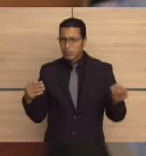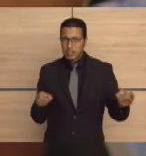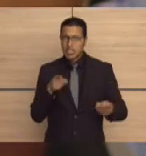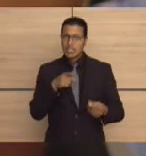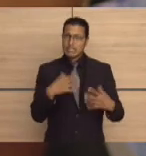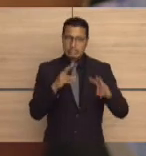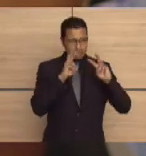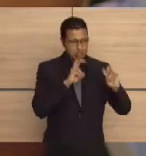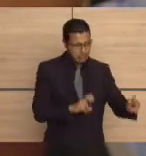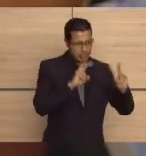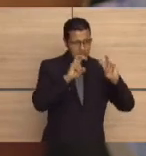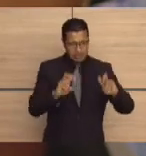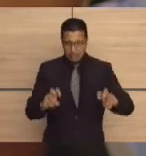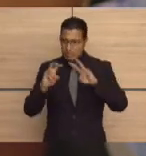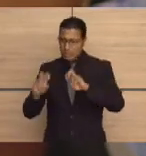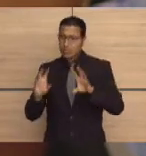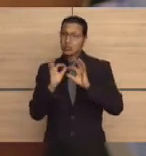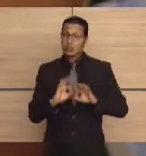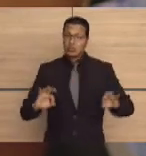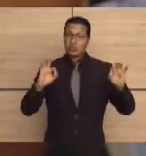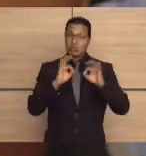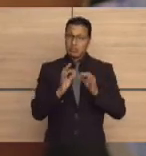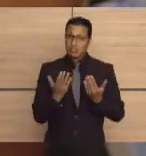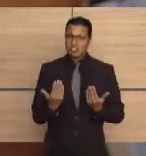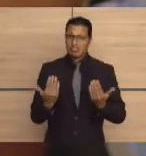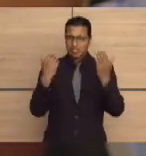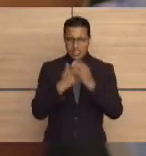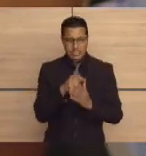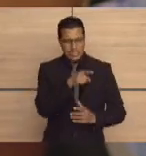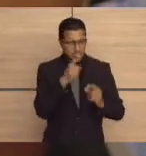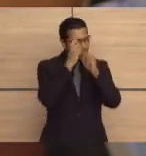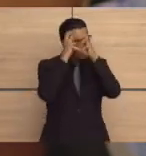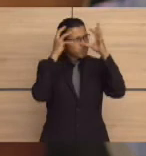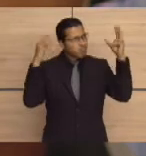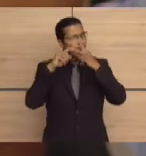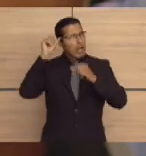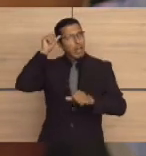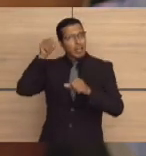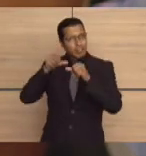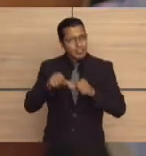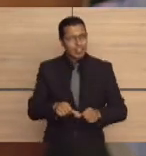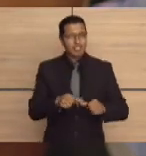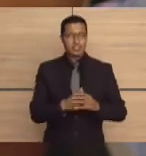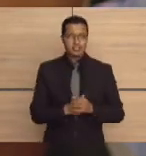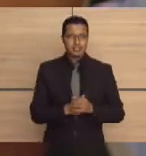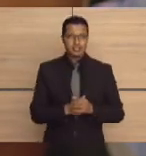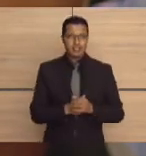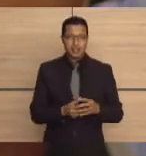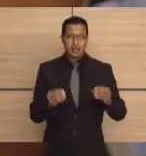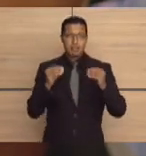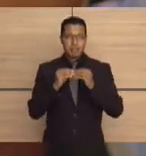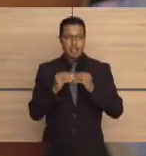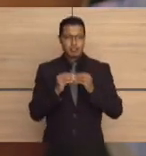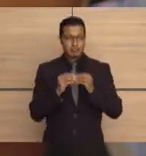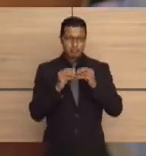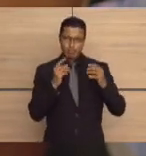el examen, para la investigación, para la memoria, para la imaginación. Tanto más cuanto que si uno se pone a mirar